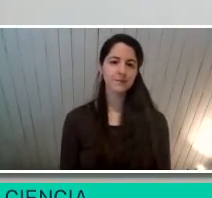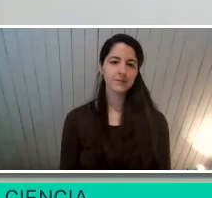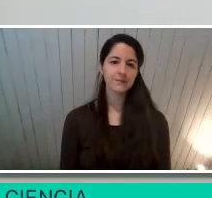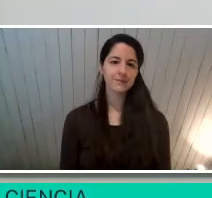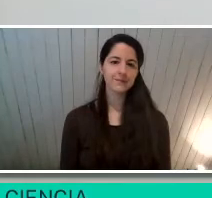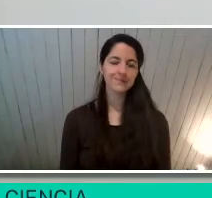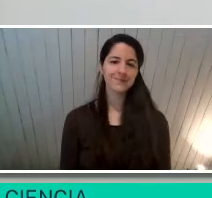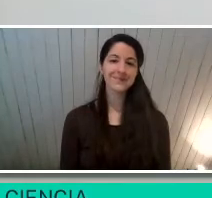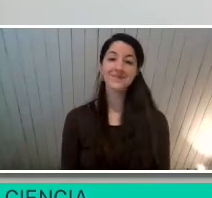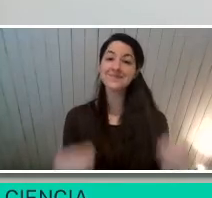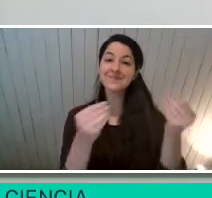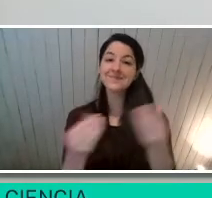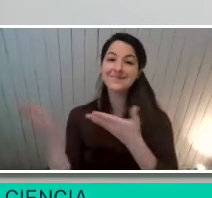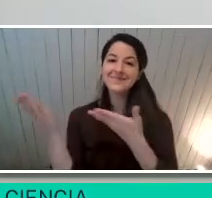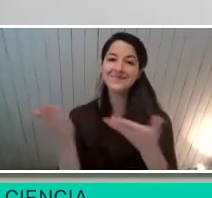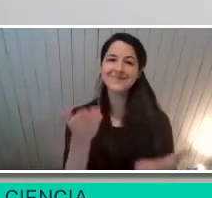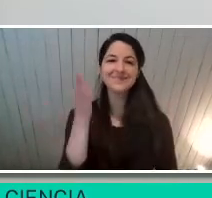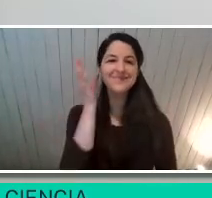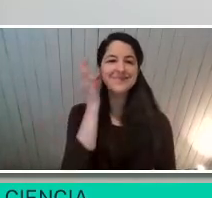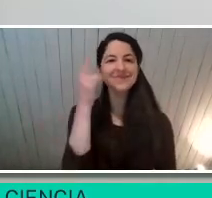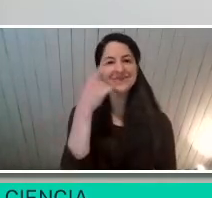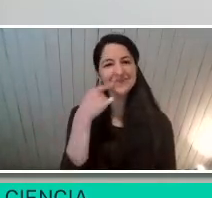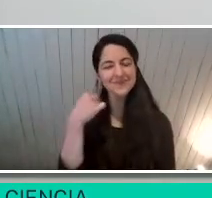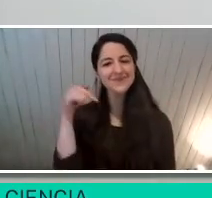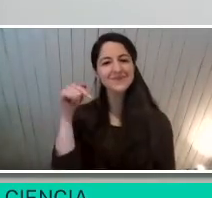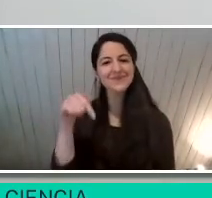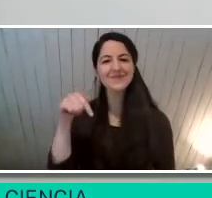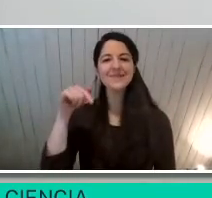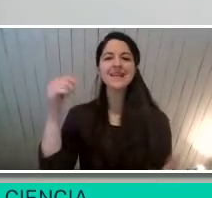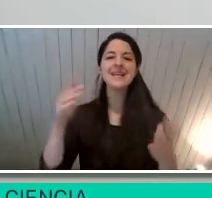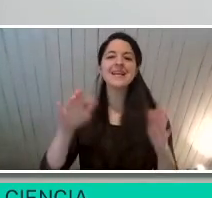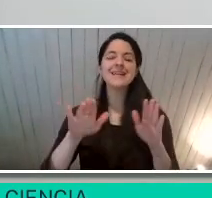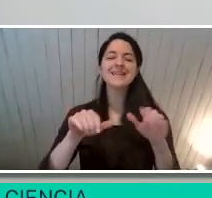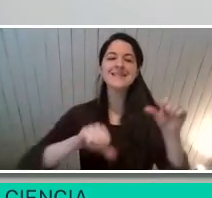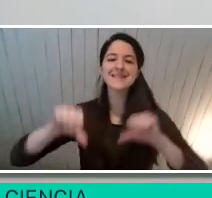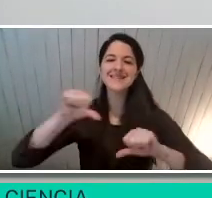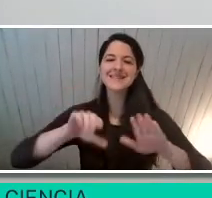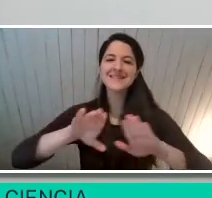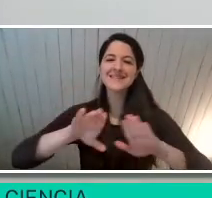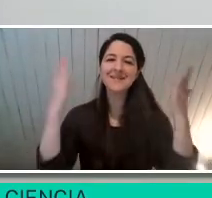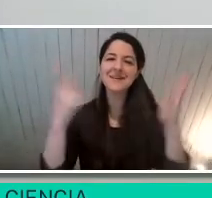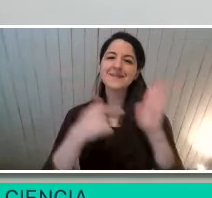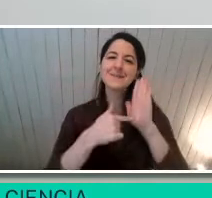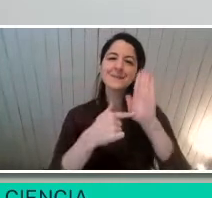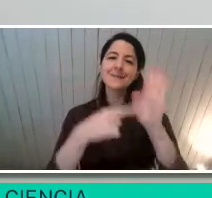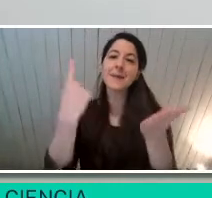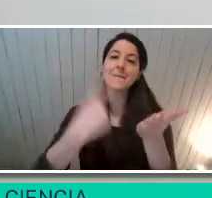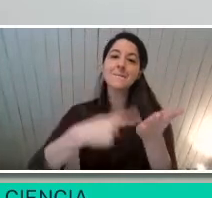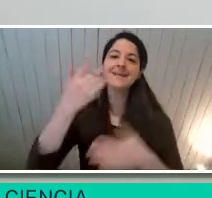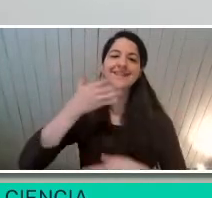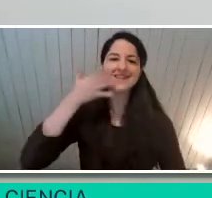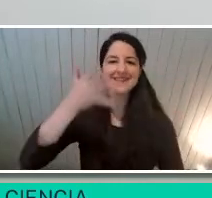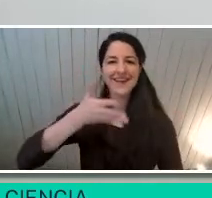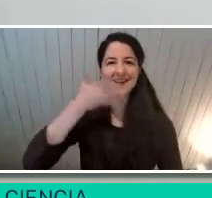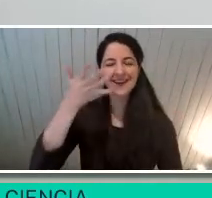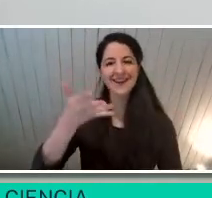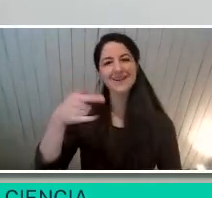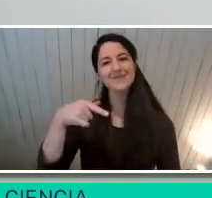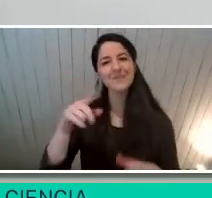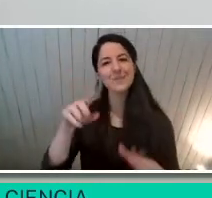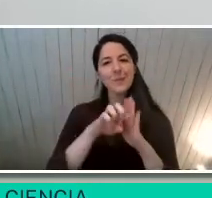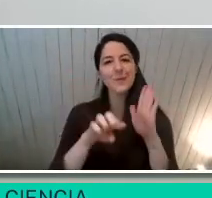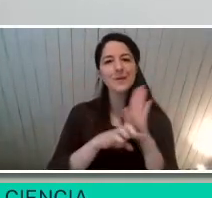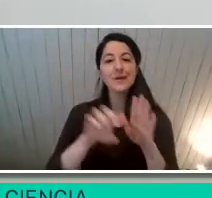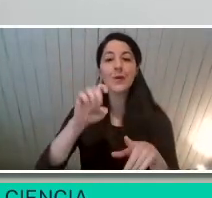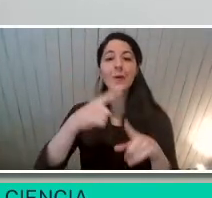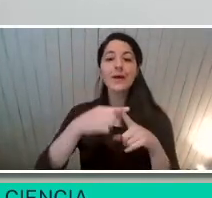Bienvenidas y bienvenidos a Ciencia Abierta presenta Mil Charlas, una iniciativa de Explora los Ríos del Ministerio de Ciencia